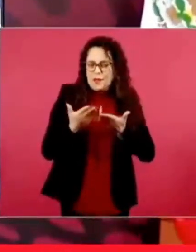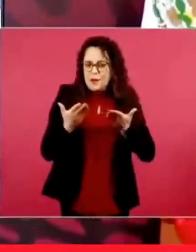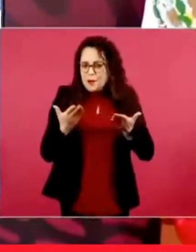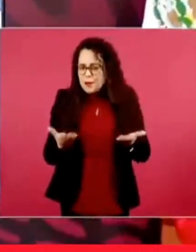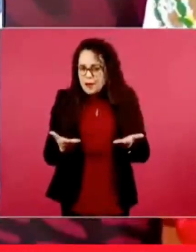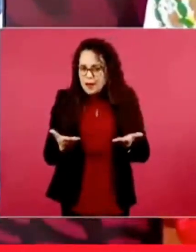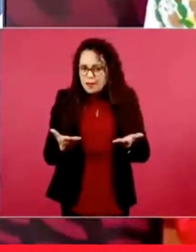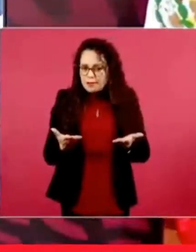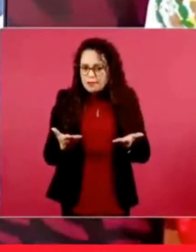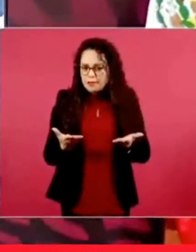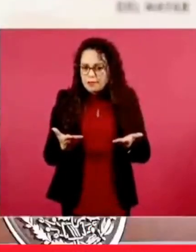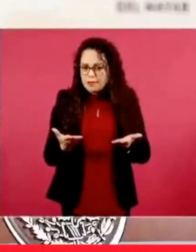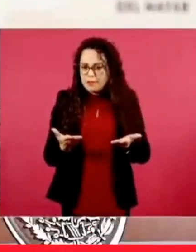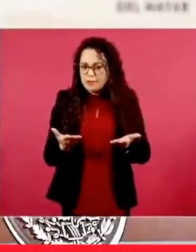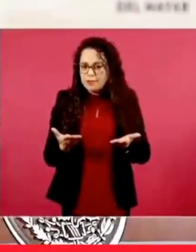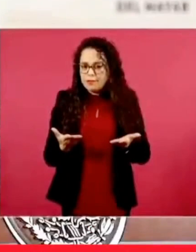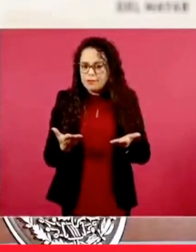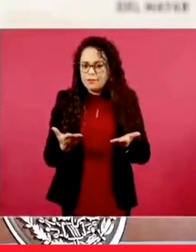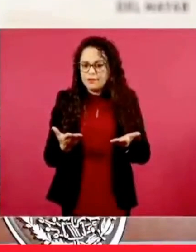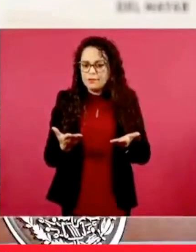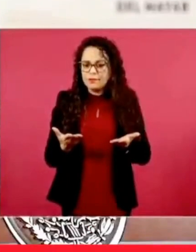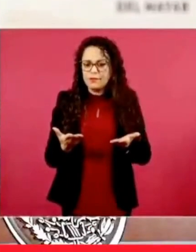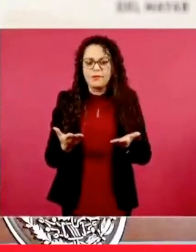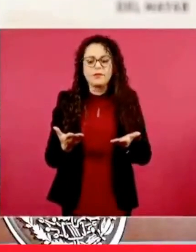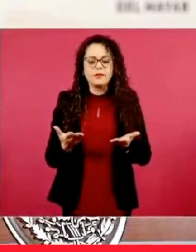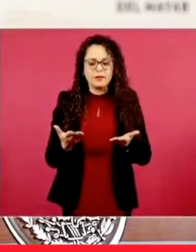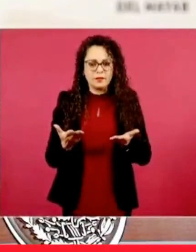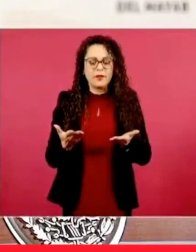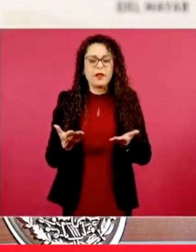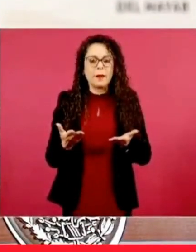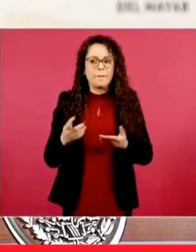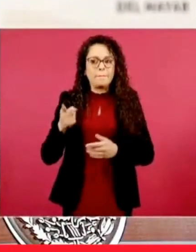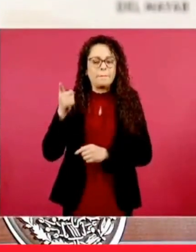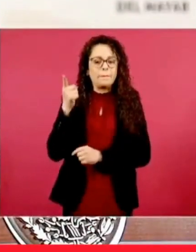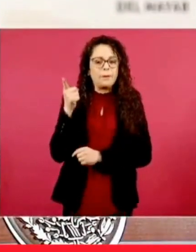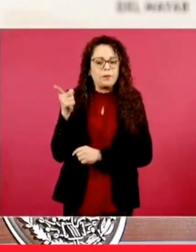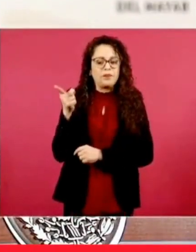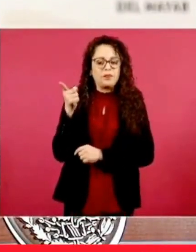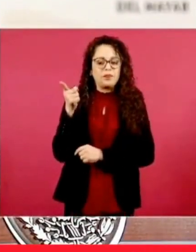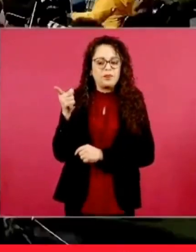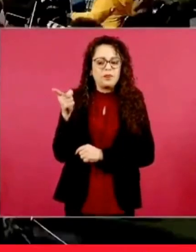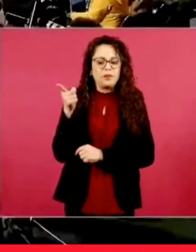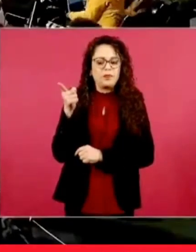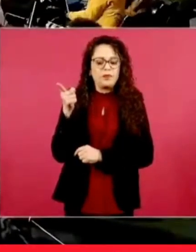como decía el provinciano